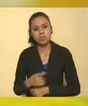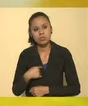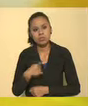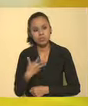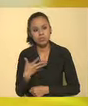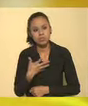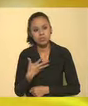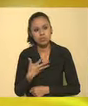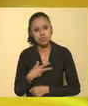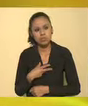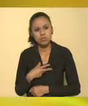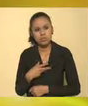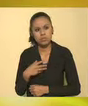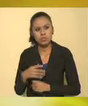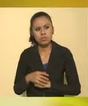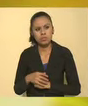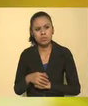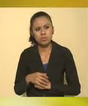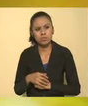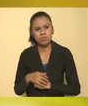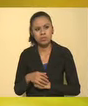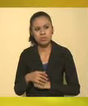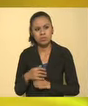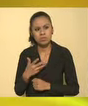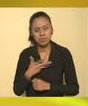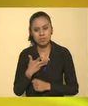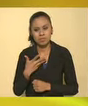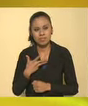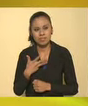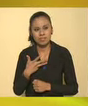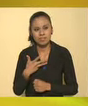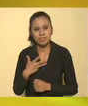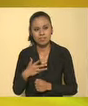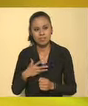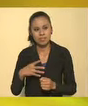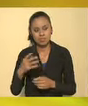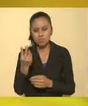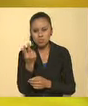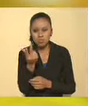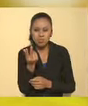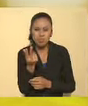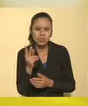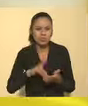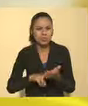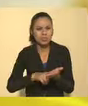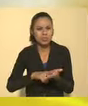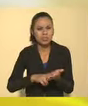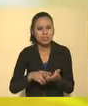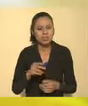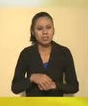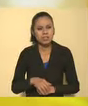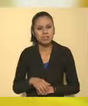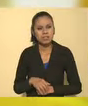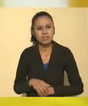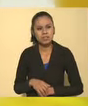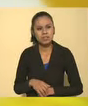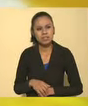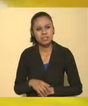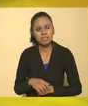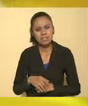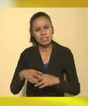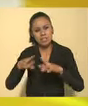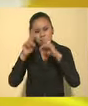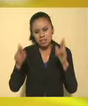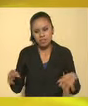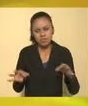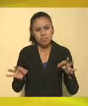unos aguacates duros en mi refrigerador. Aguacates Hass. Un aguacate Hass en mi refrigerador, duro. Y